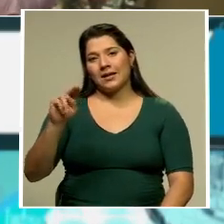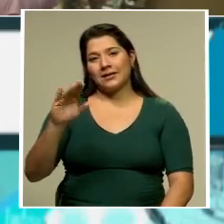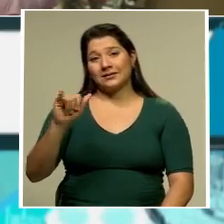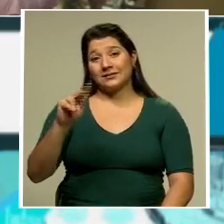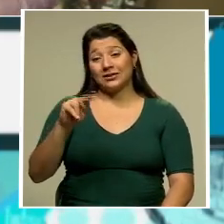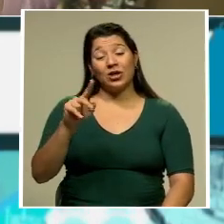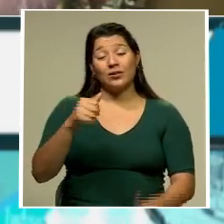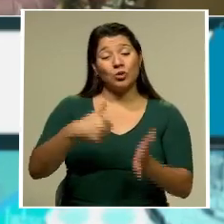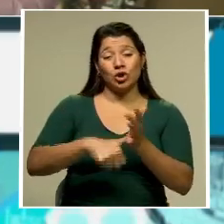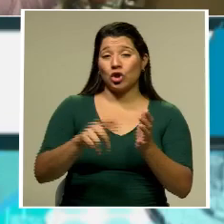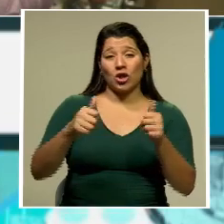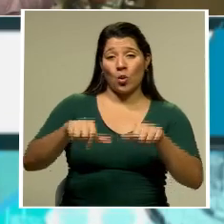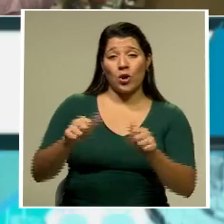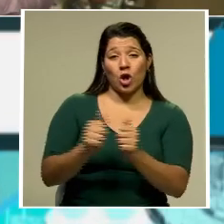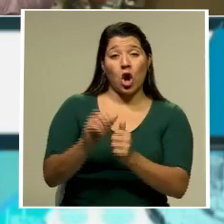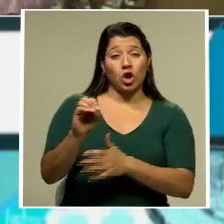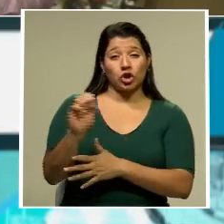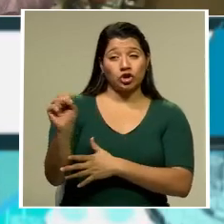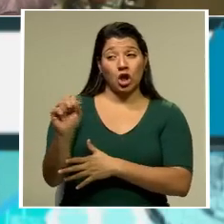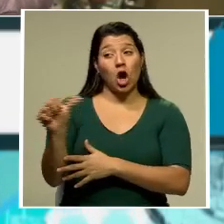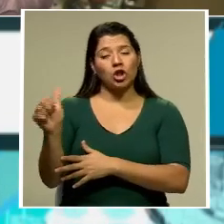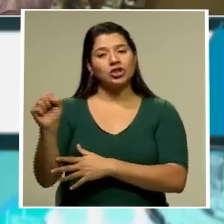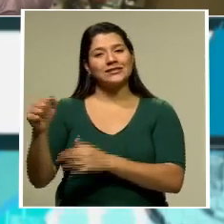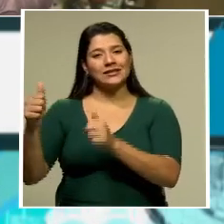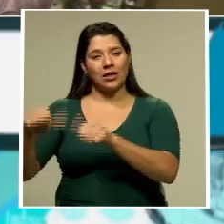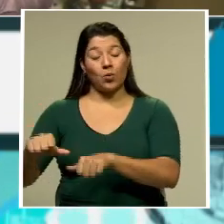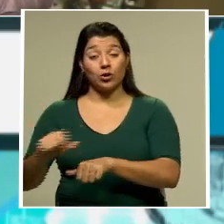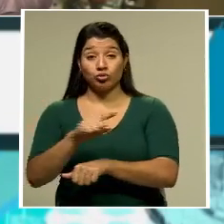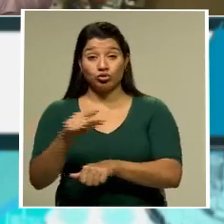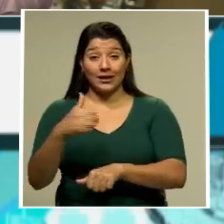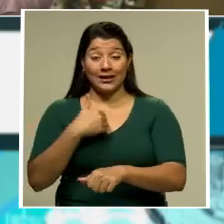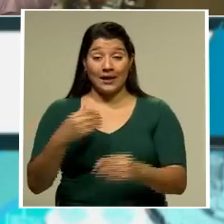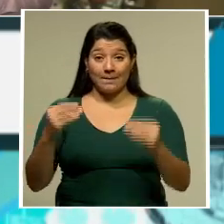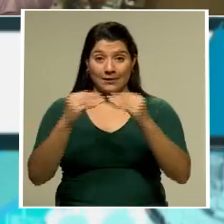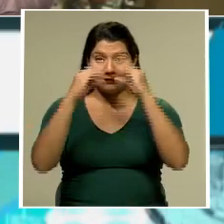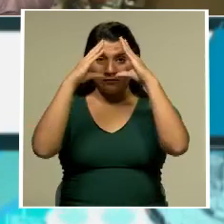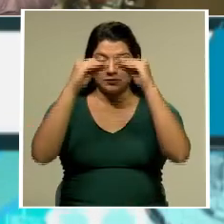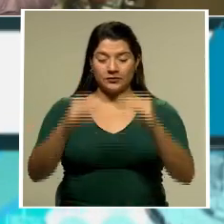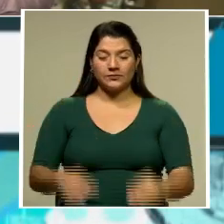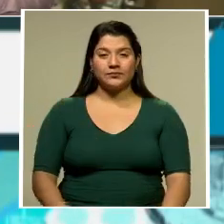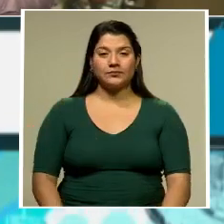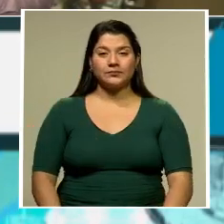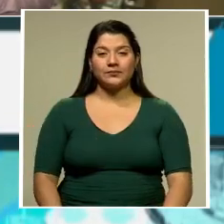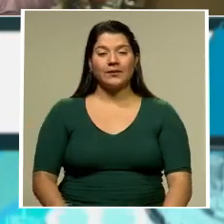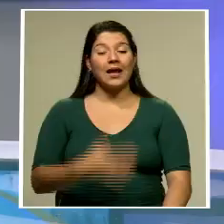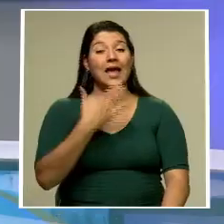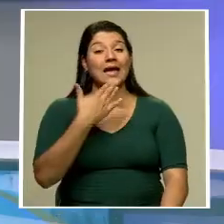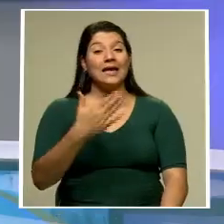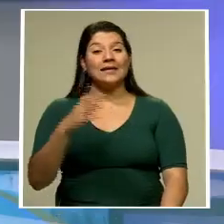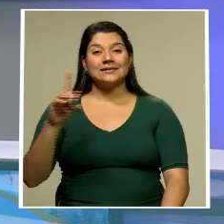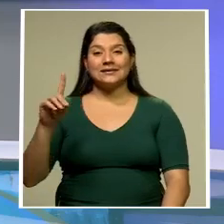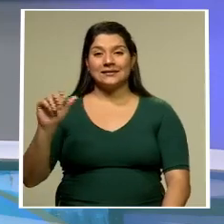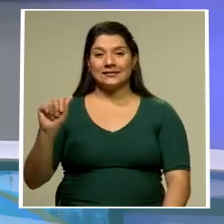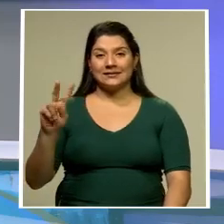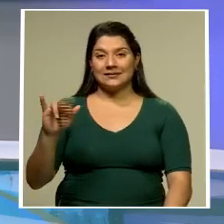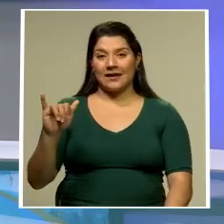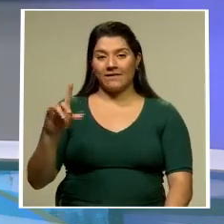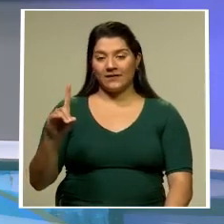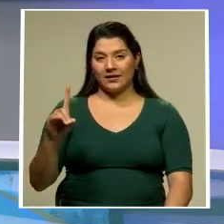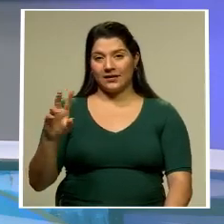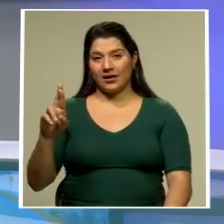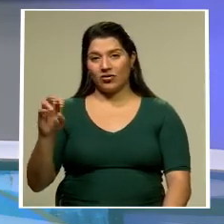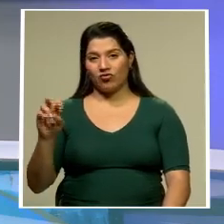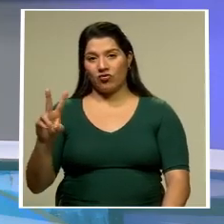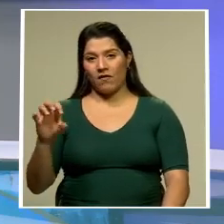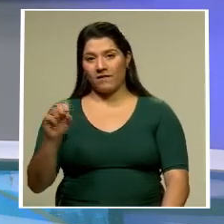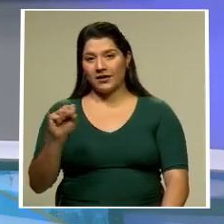en la OCDE. Con esto vamos a regresar con ustedes que tienen más información al set principal. Gracias, David Roberts, desde el